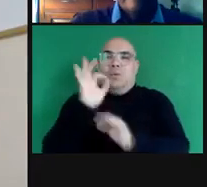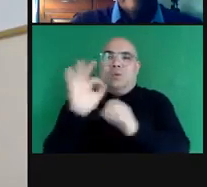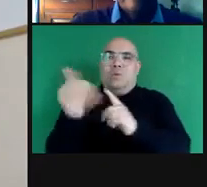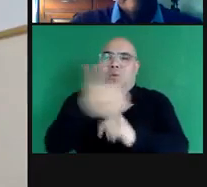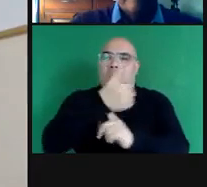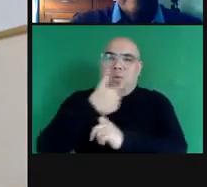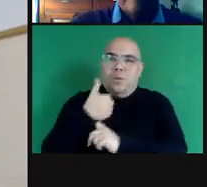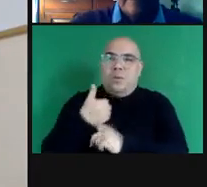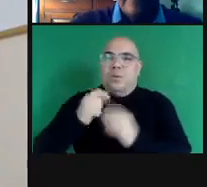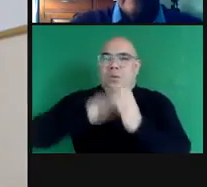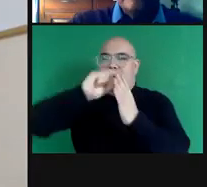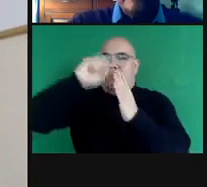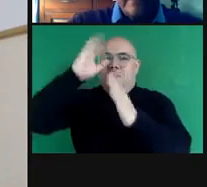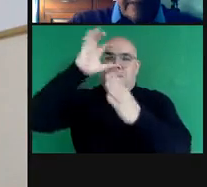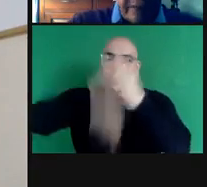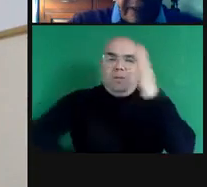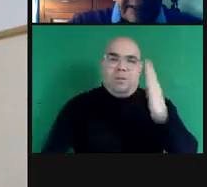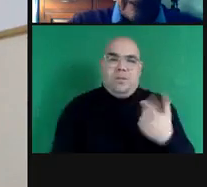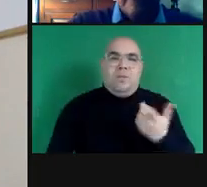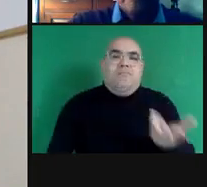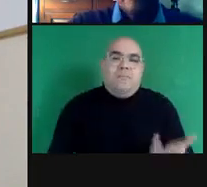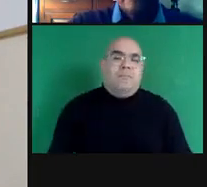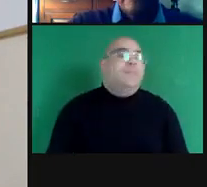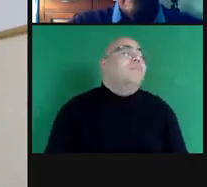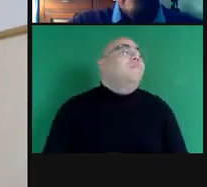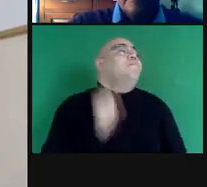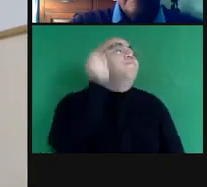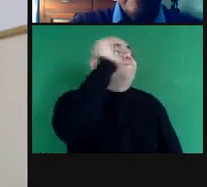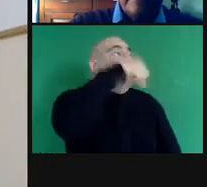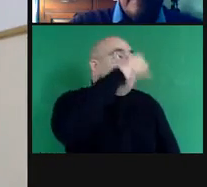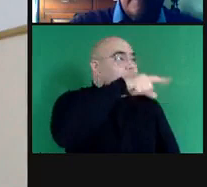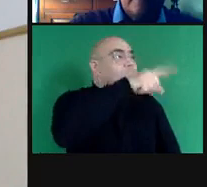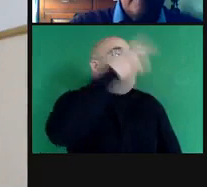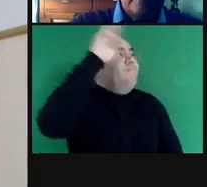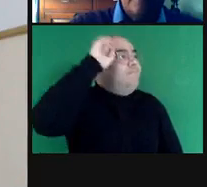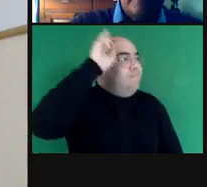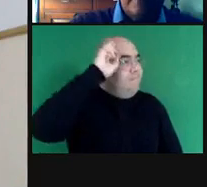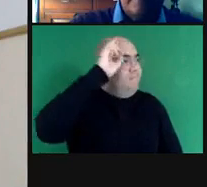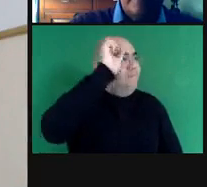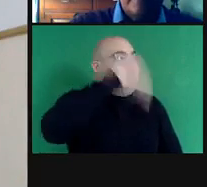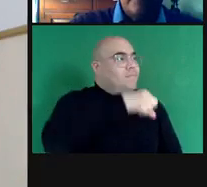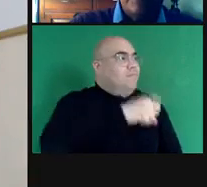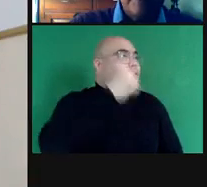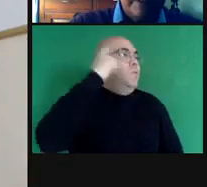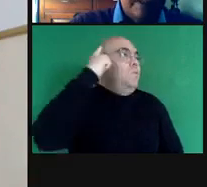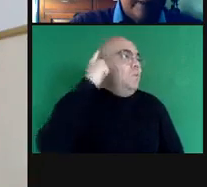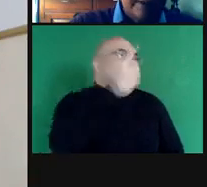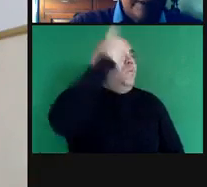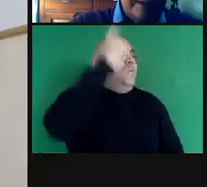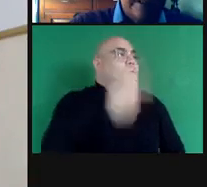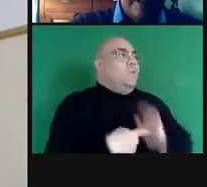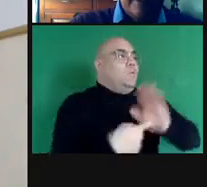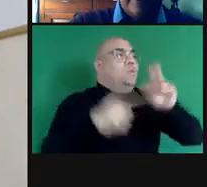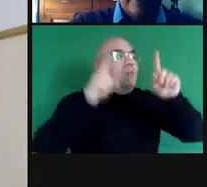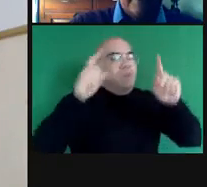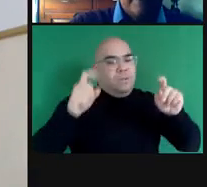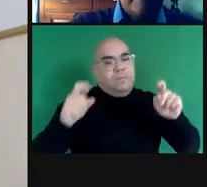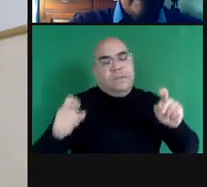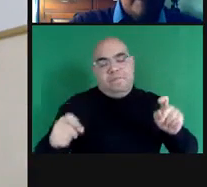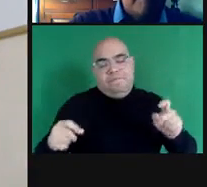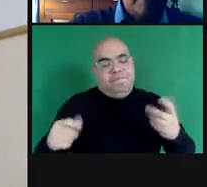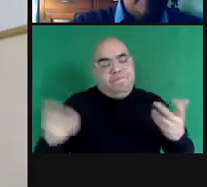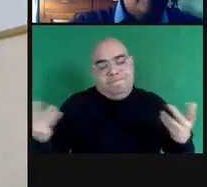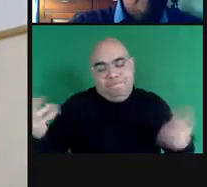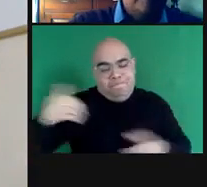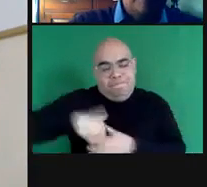graffiti. Sí, tú tienes razón, porque de todas formas son elementos sintéticos